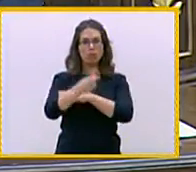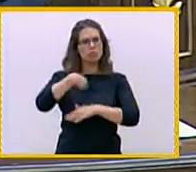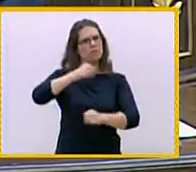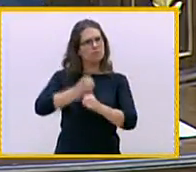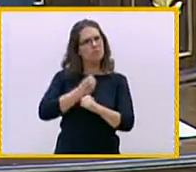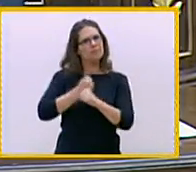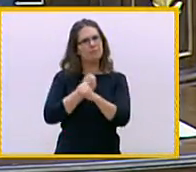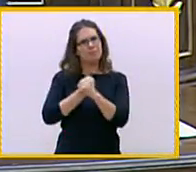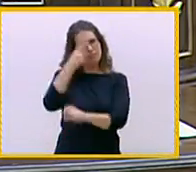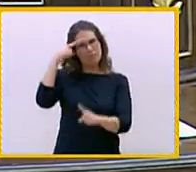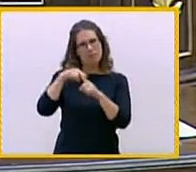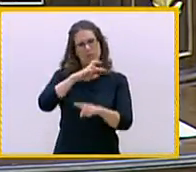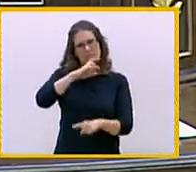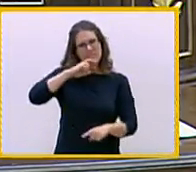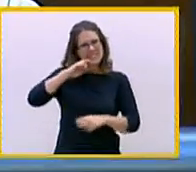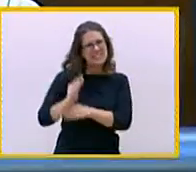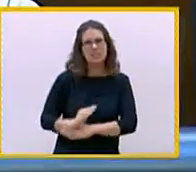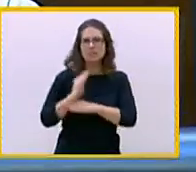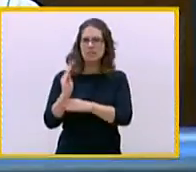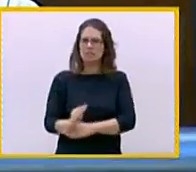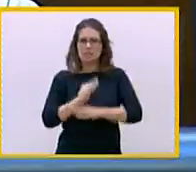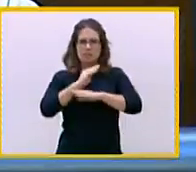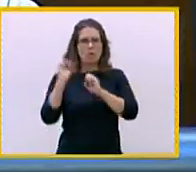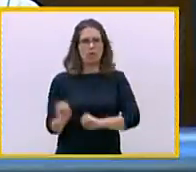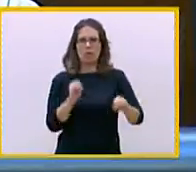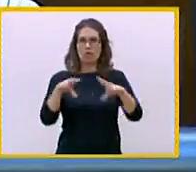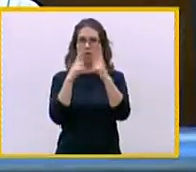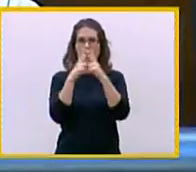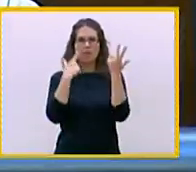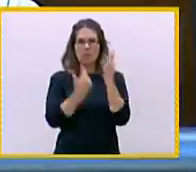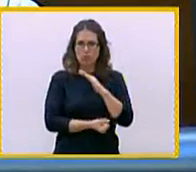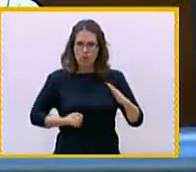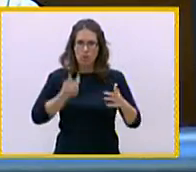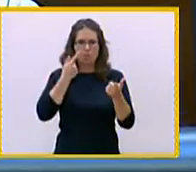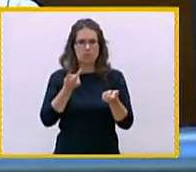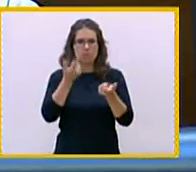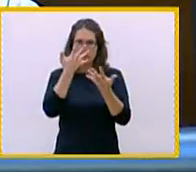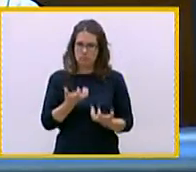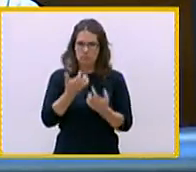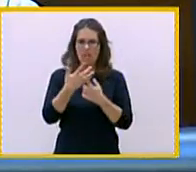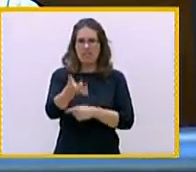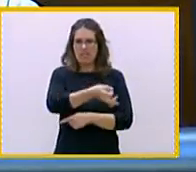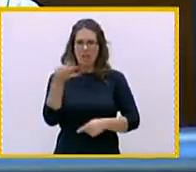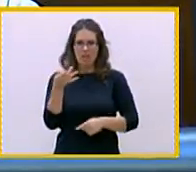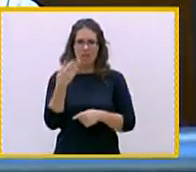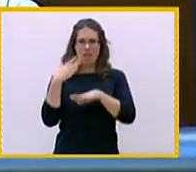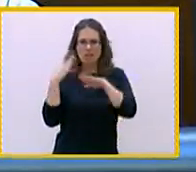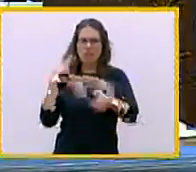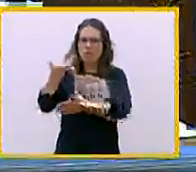la protección social, desde los criterios de austeridad, eficacia, lealtad y cooperación con las demás